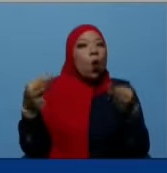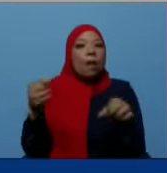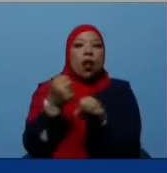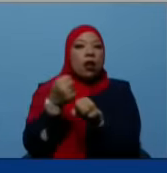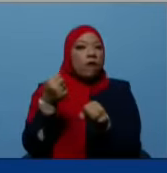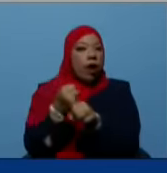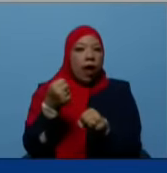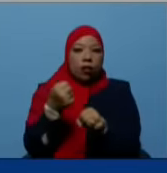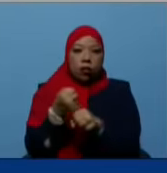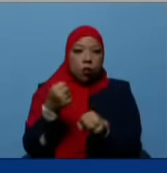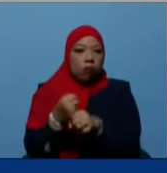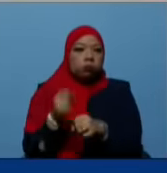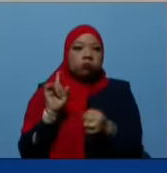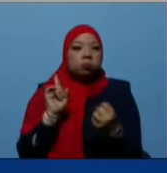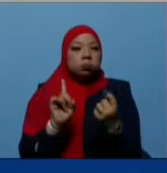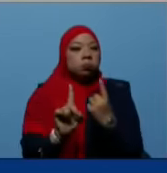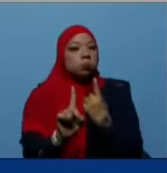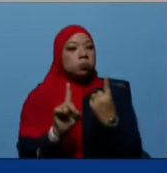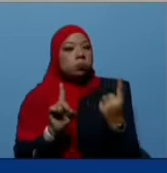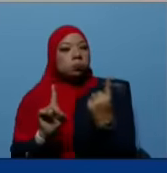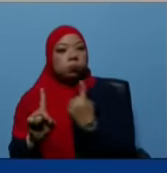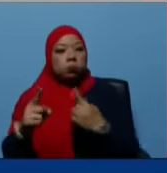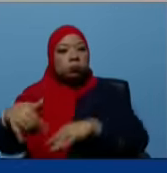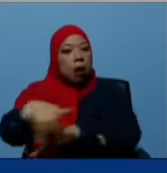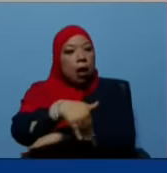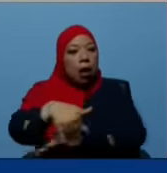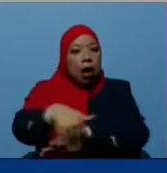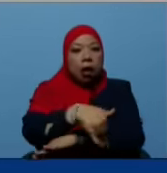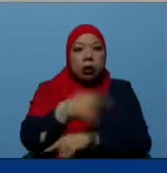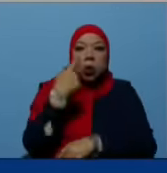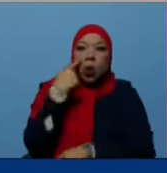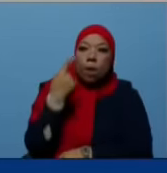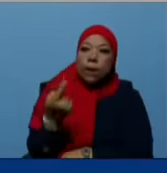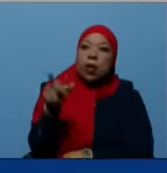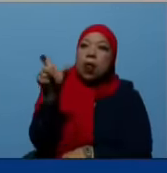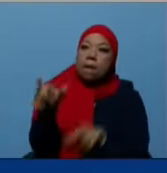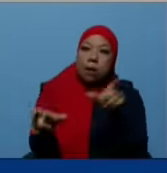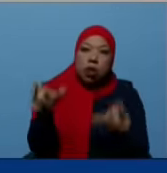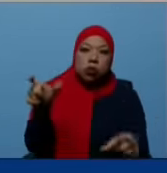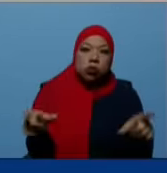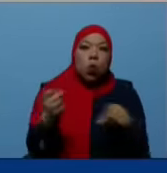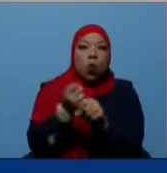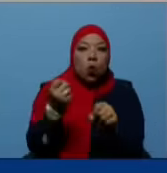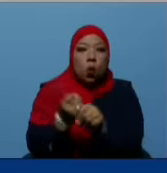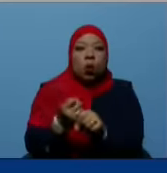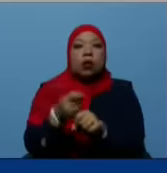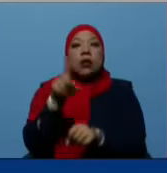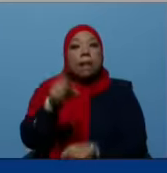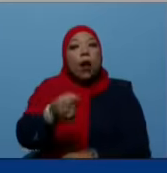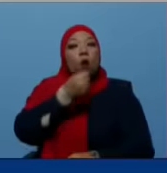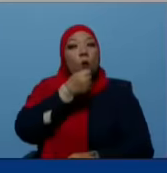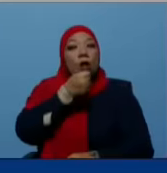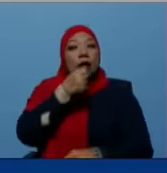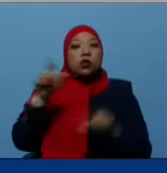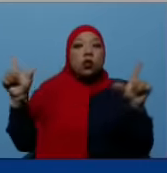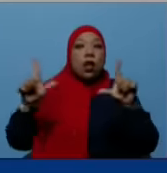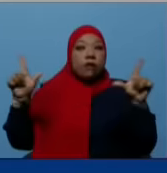salió a laborar. Lo vimos en buenas transmisiones de los medios de